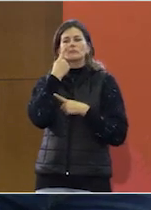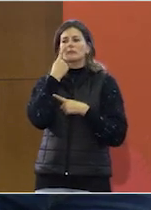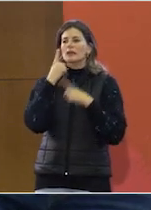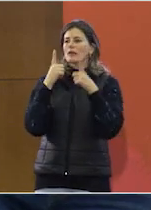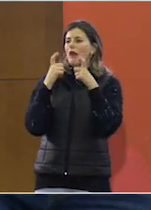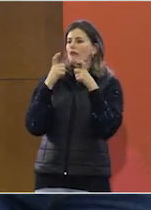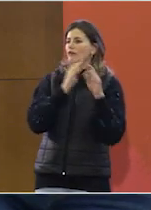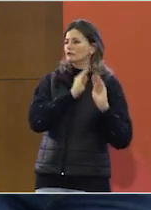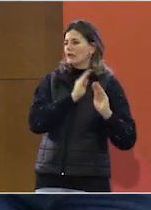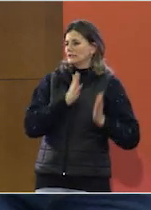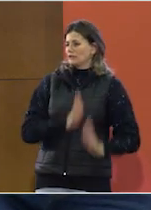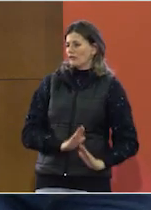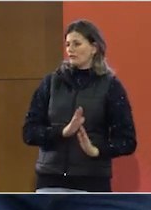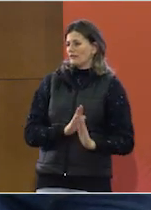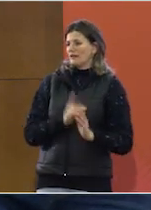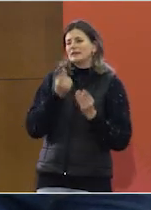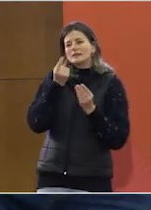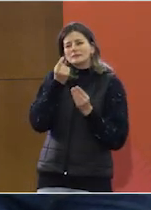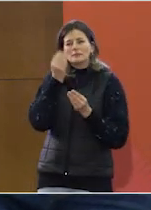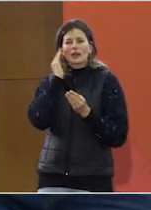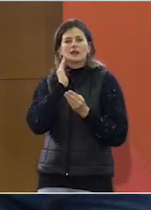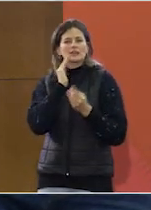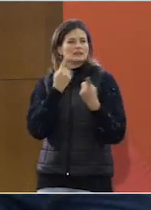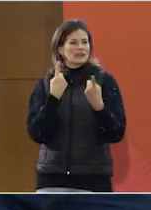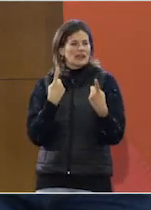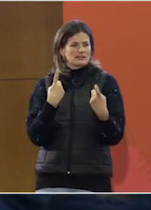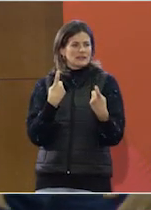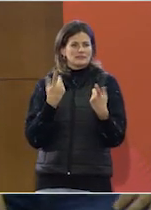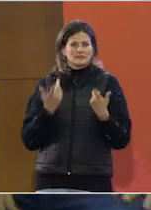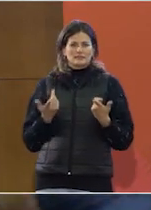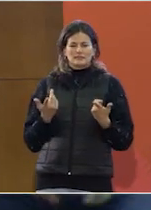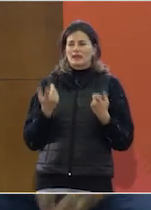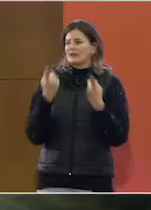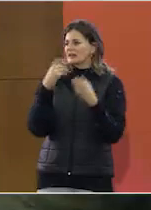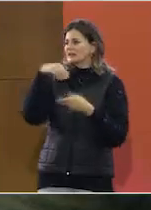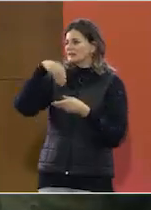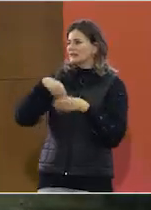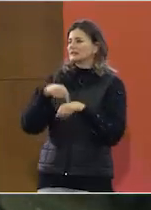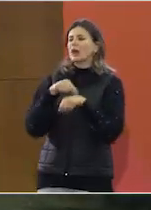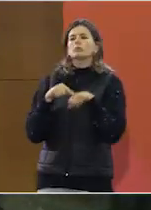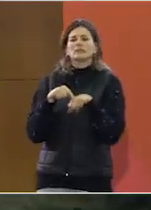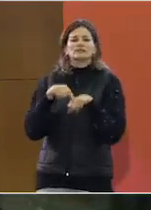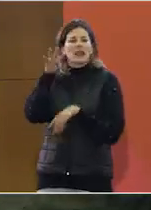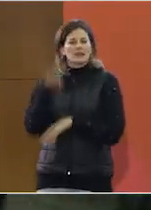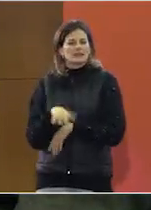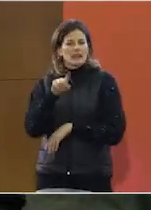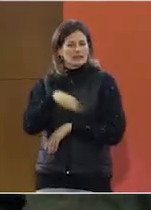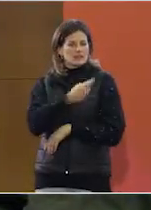hijo. Ese punto de ternura yo creo que hace falta en la política catalana y en la política española.